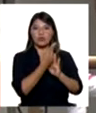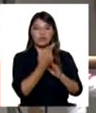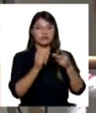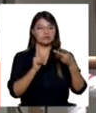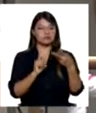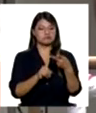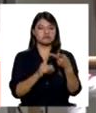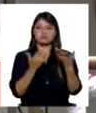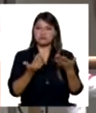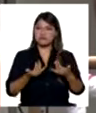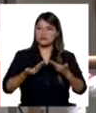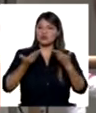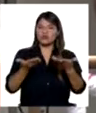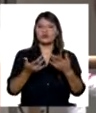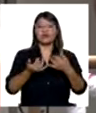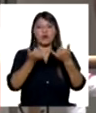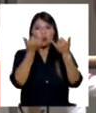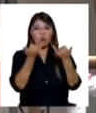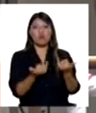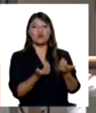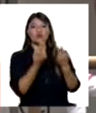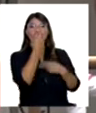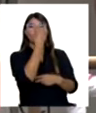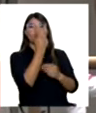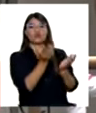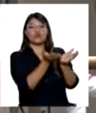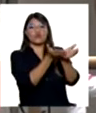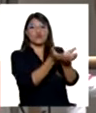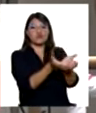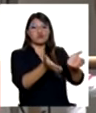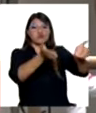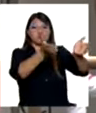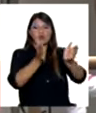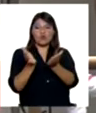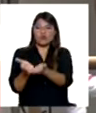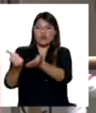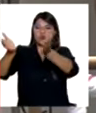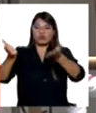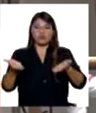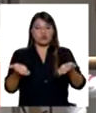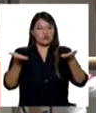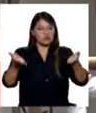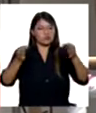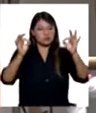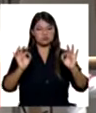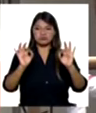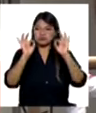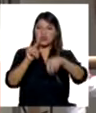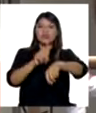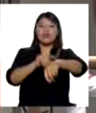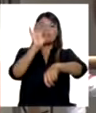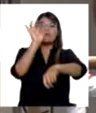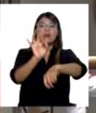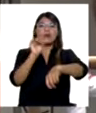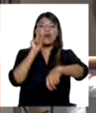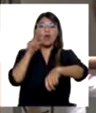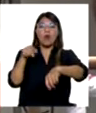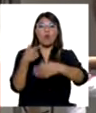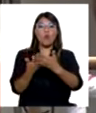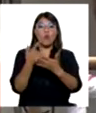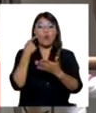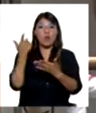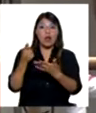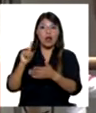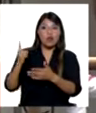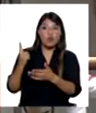hoy tenemos dos barcos nuevos construidos en el tiempo justo y sin haber agregado un